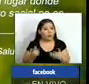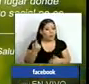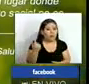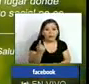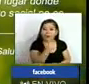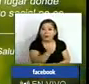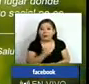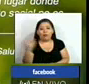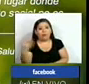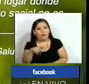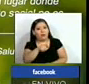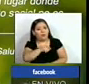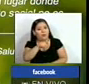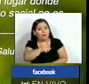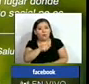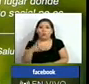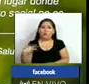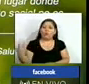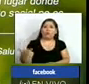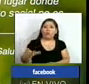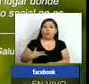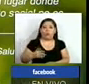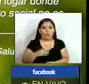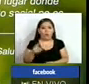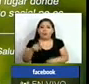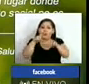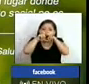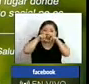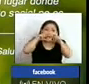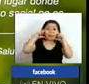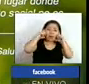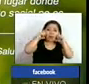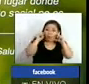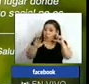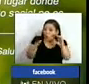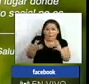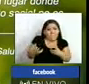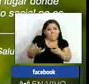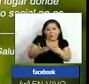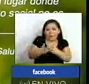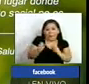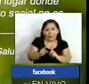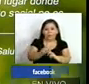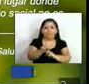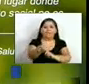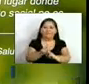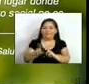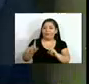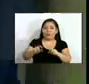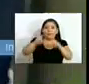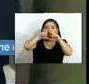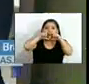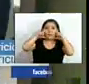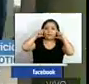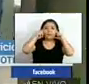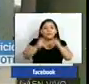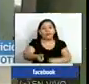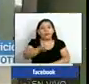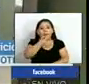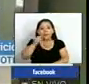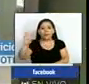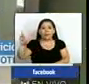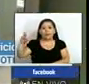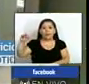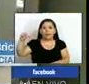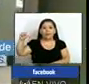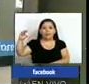que actuar responsablemente. Necesitamos cubrirnos la boca si estamos en un lugar donde el distanciamiento social no es posible. Bricio Segovia,